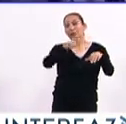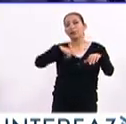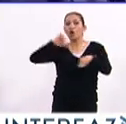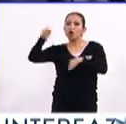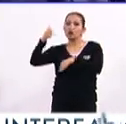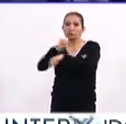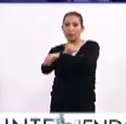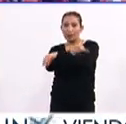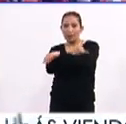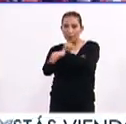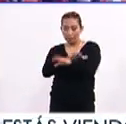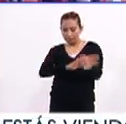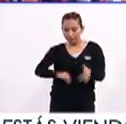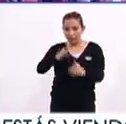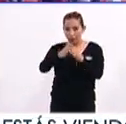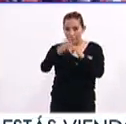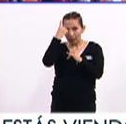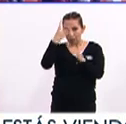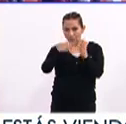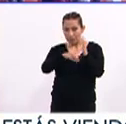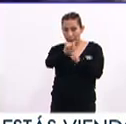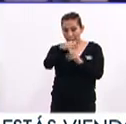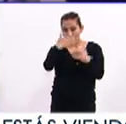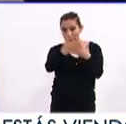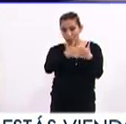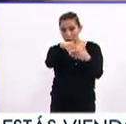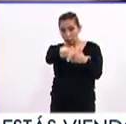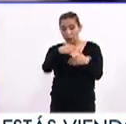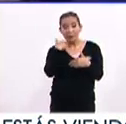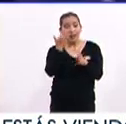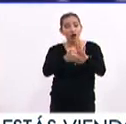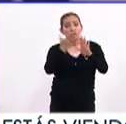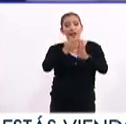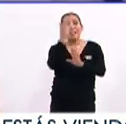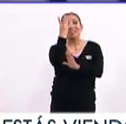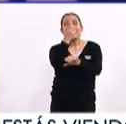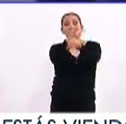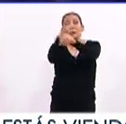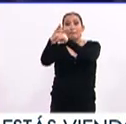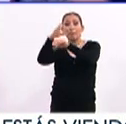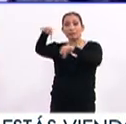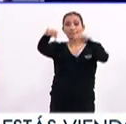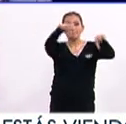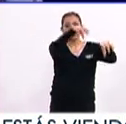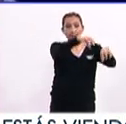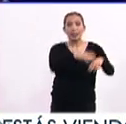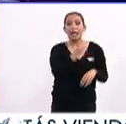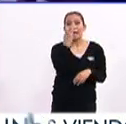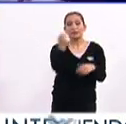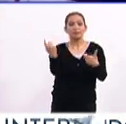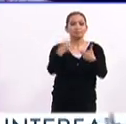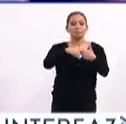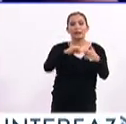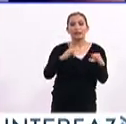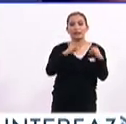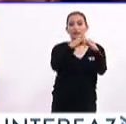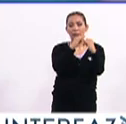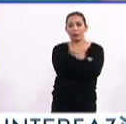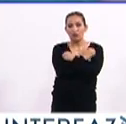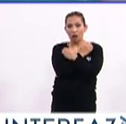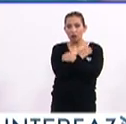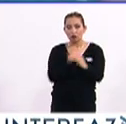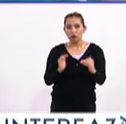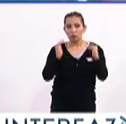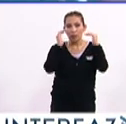en Iztapalapa. Finalmente, para el 2020, planea construir 3 preparatorias más. Estas pertenecerán al Instituto de